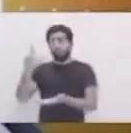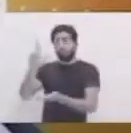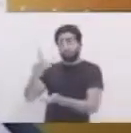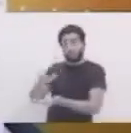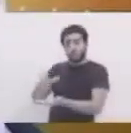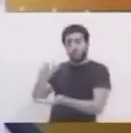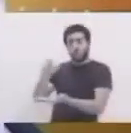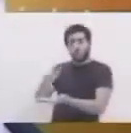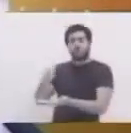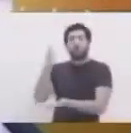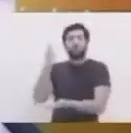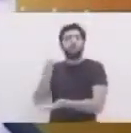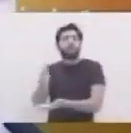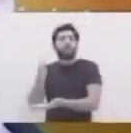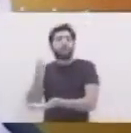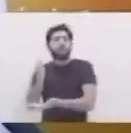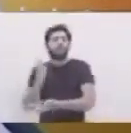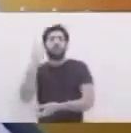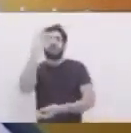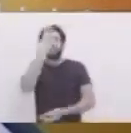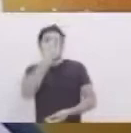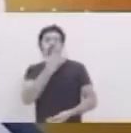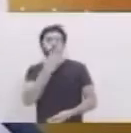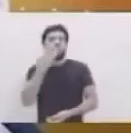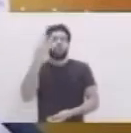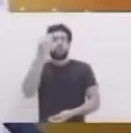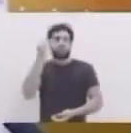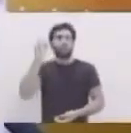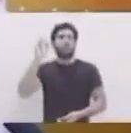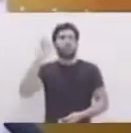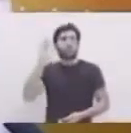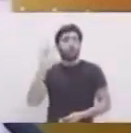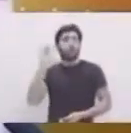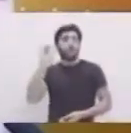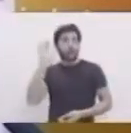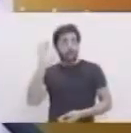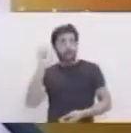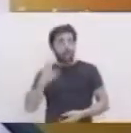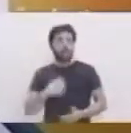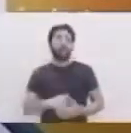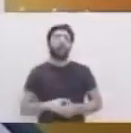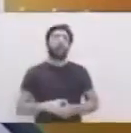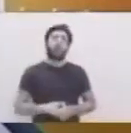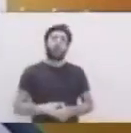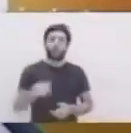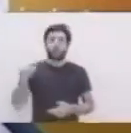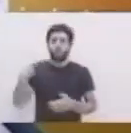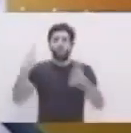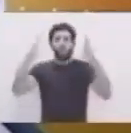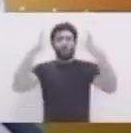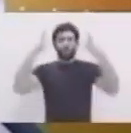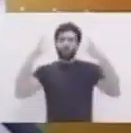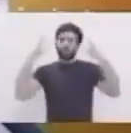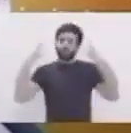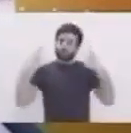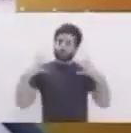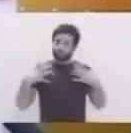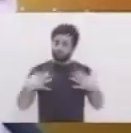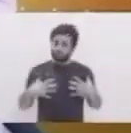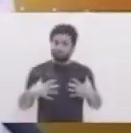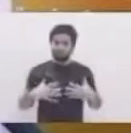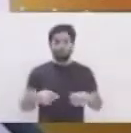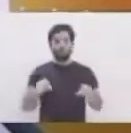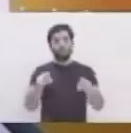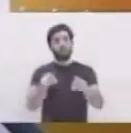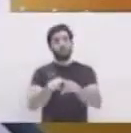Lurius era una dulce perrita blanca, Colochita como